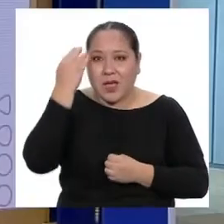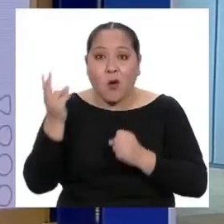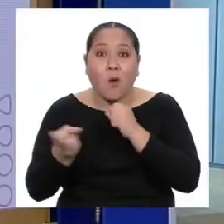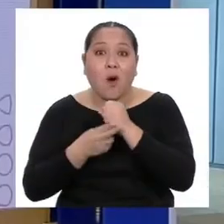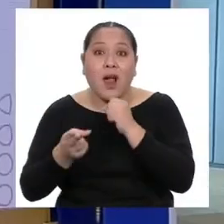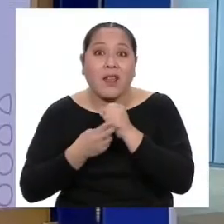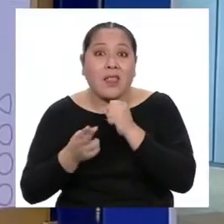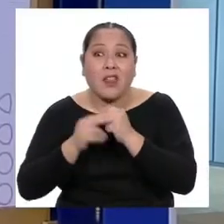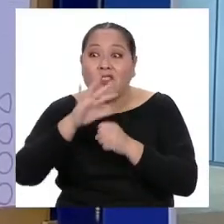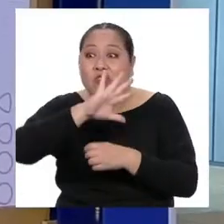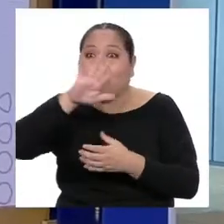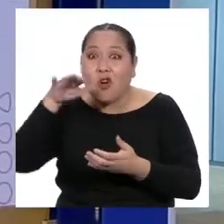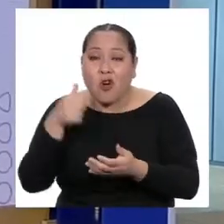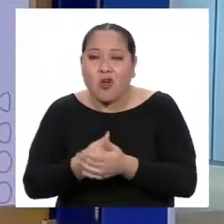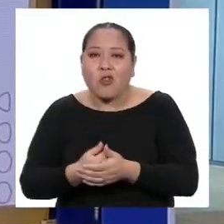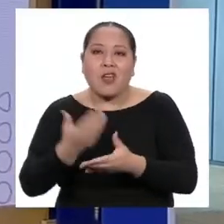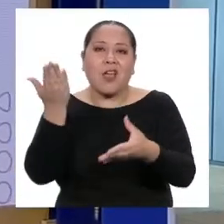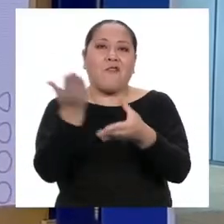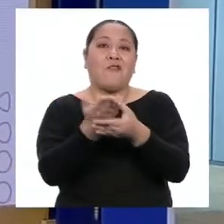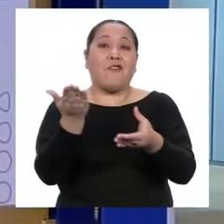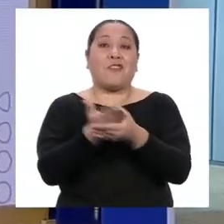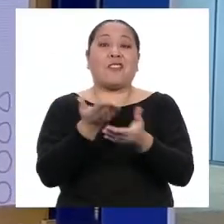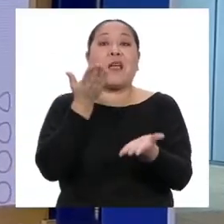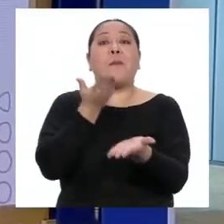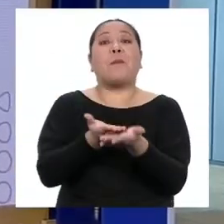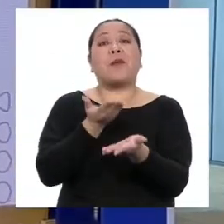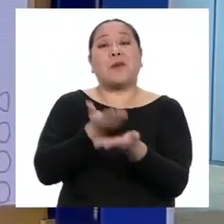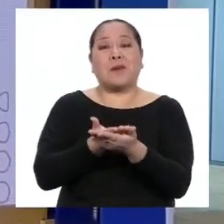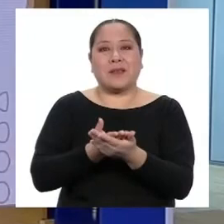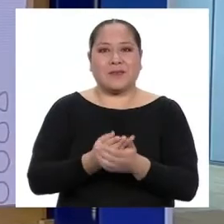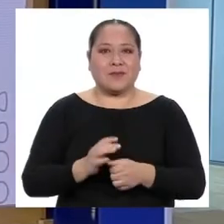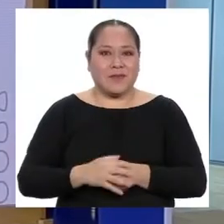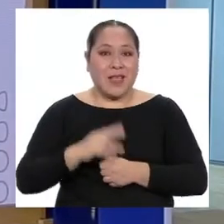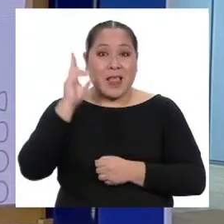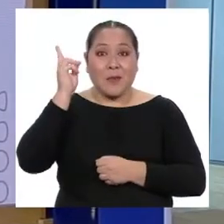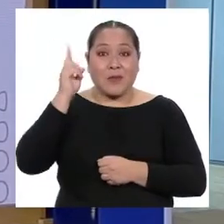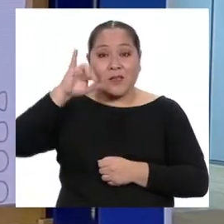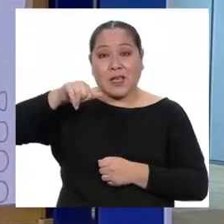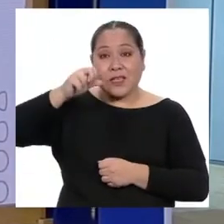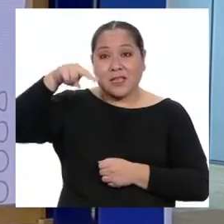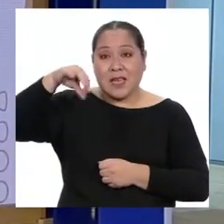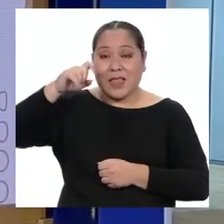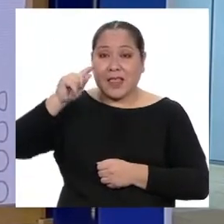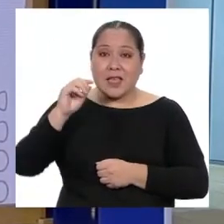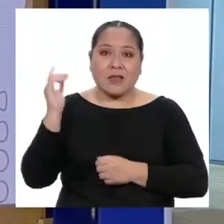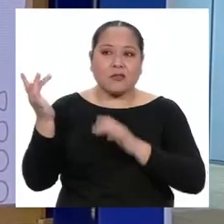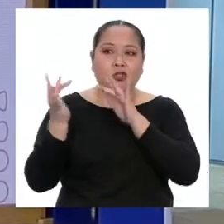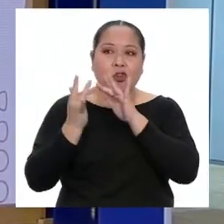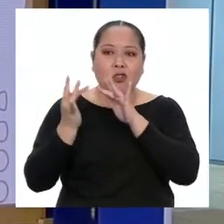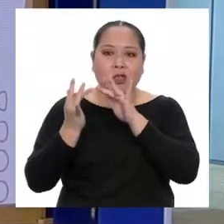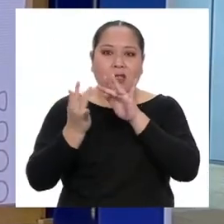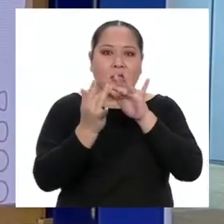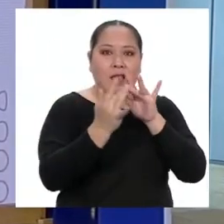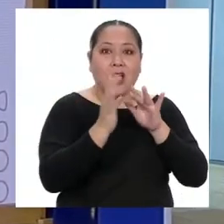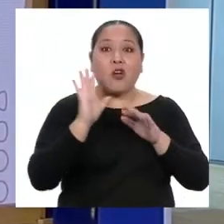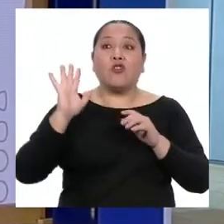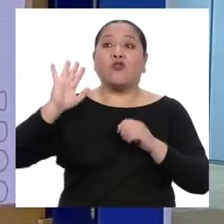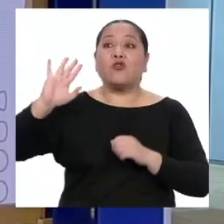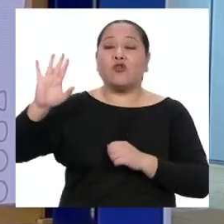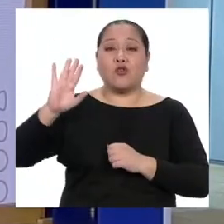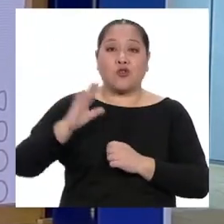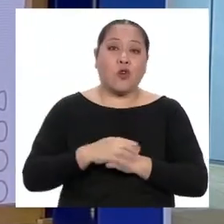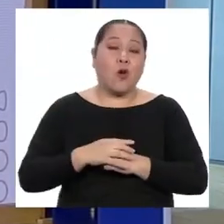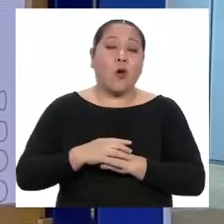esto en su portafolio de evidencias. La profesora Janet nos contactará con sus colegas de